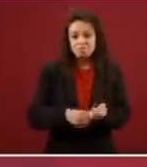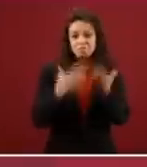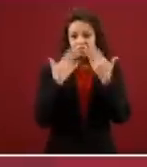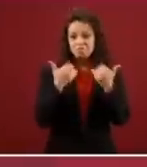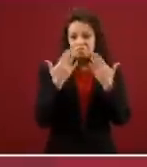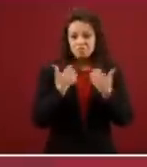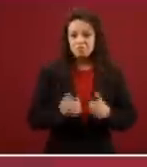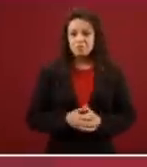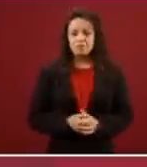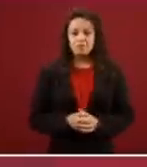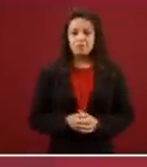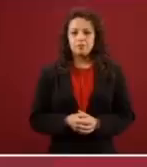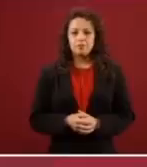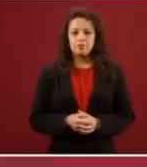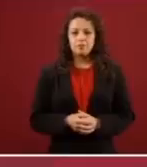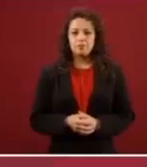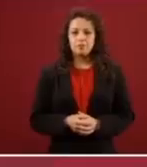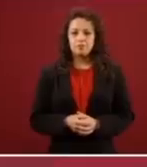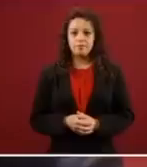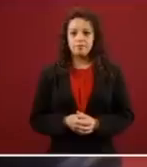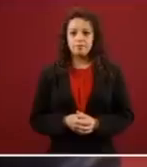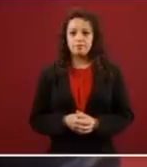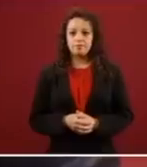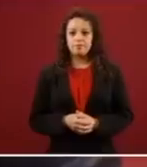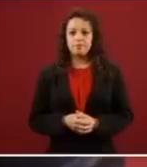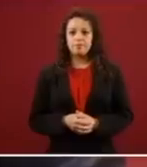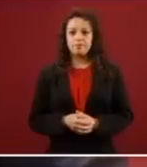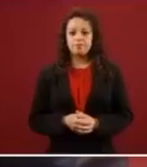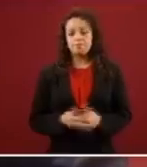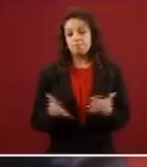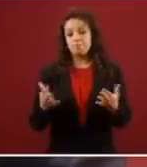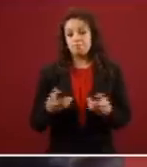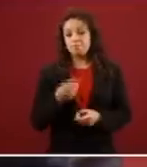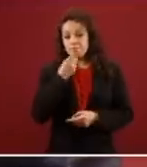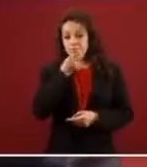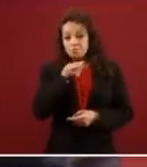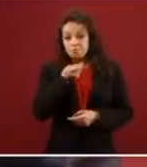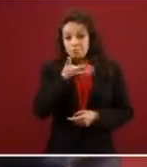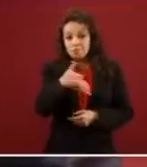Muy chistosamente, llamarles ninis.